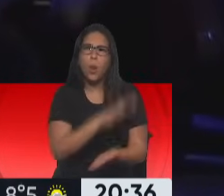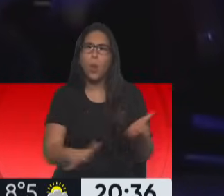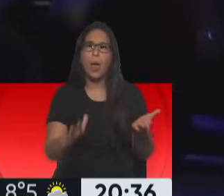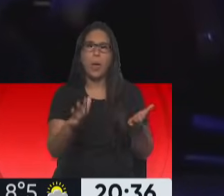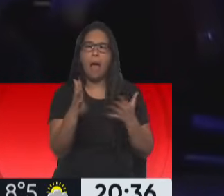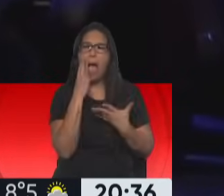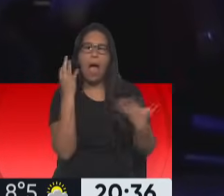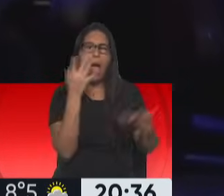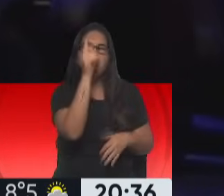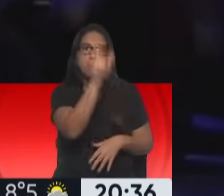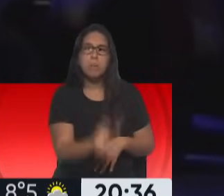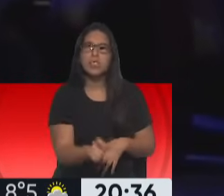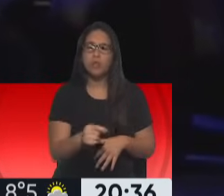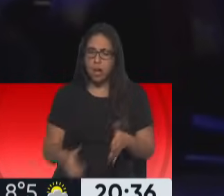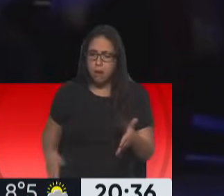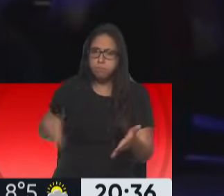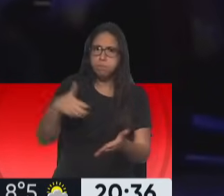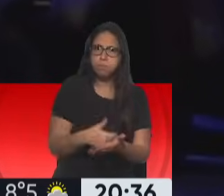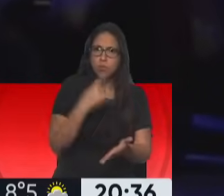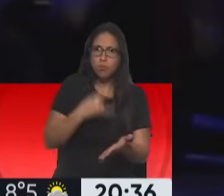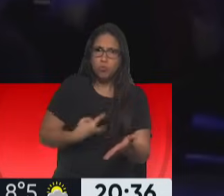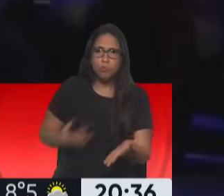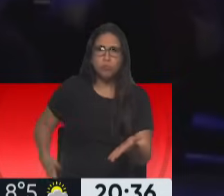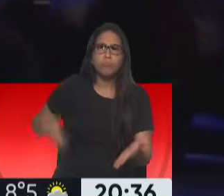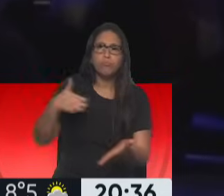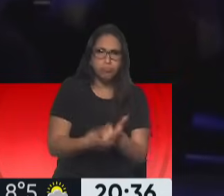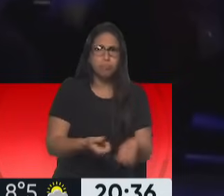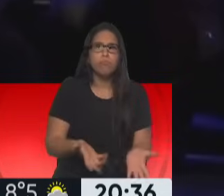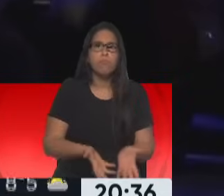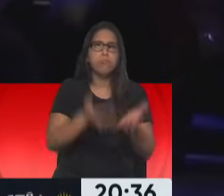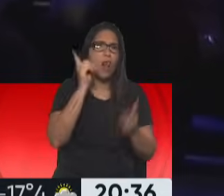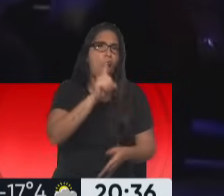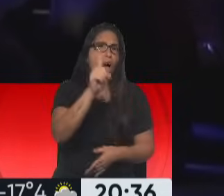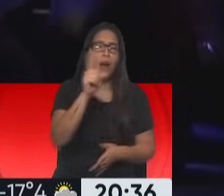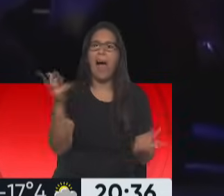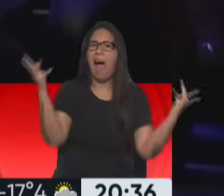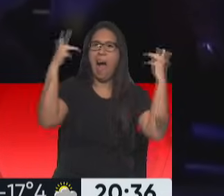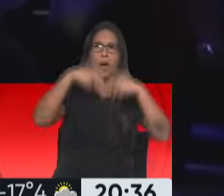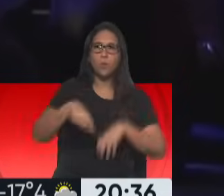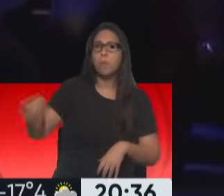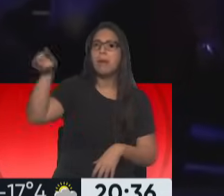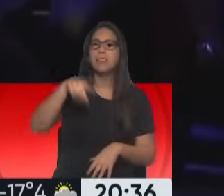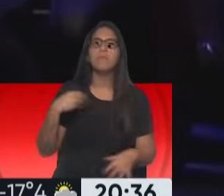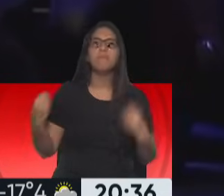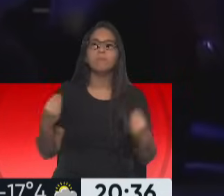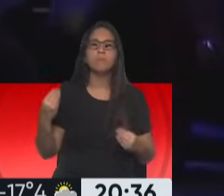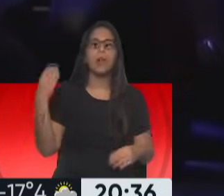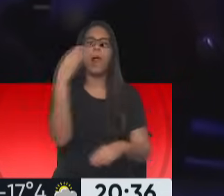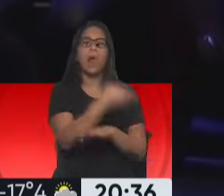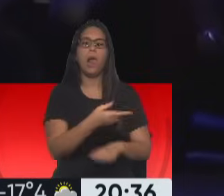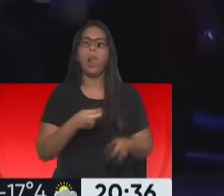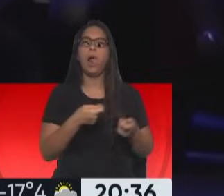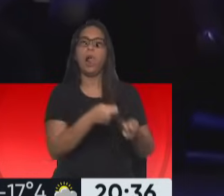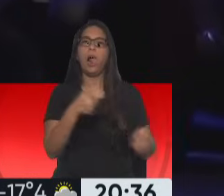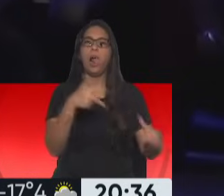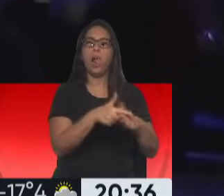caso de alguien que arriesga su capital e invierte en el país y le sale bien, su primer acto reflejo es ir y hacerle la vida